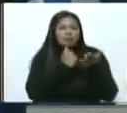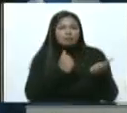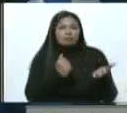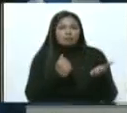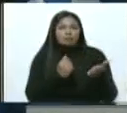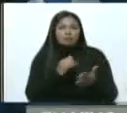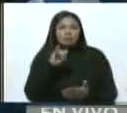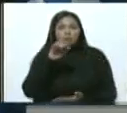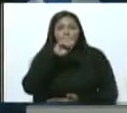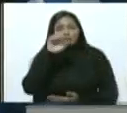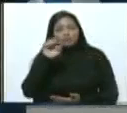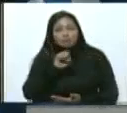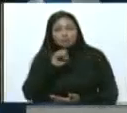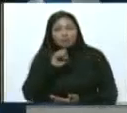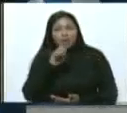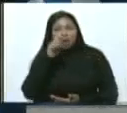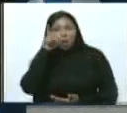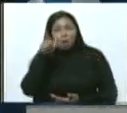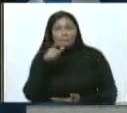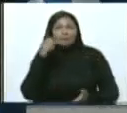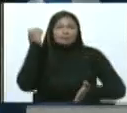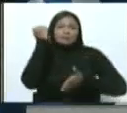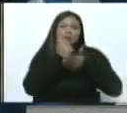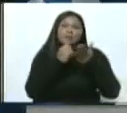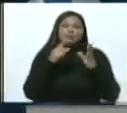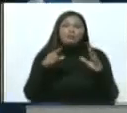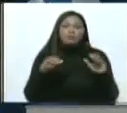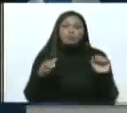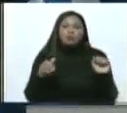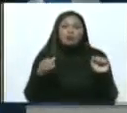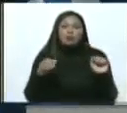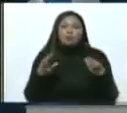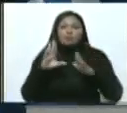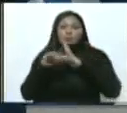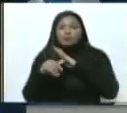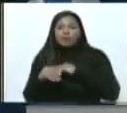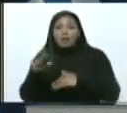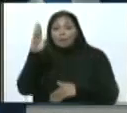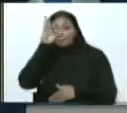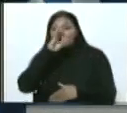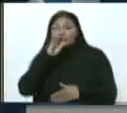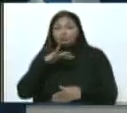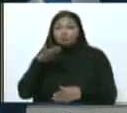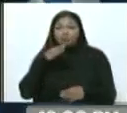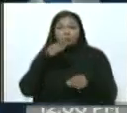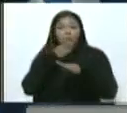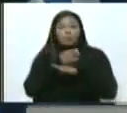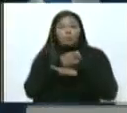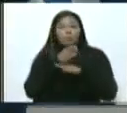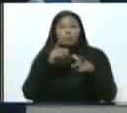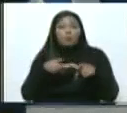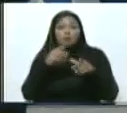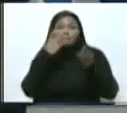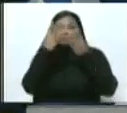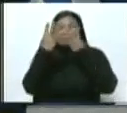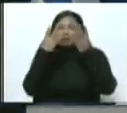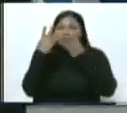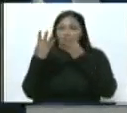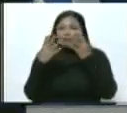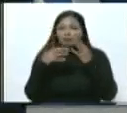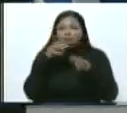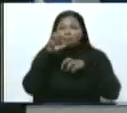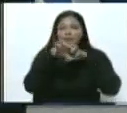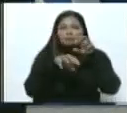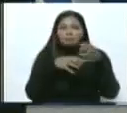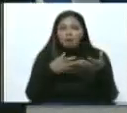de José Guillermo Hernández, asesinado en un atraco en Brasil, donde asistía a una feria ganadera, qué sabroso.